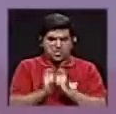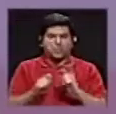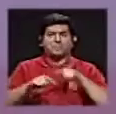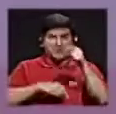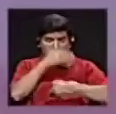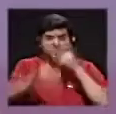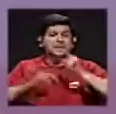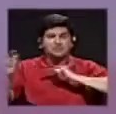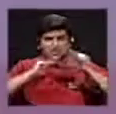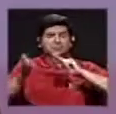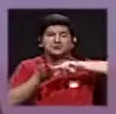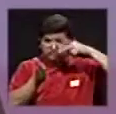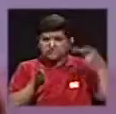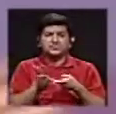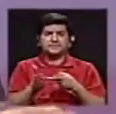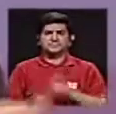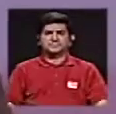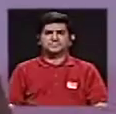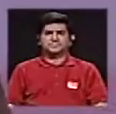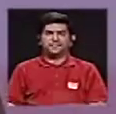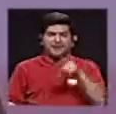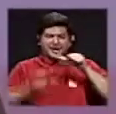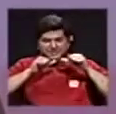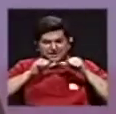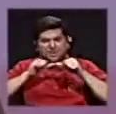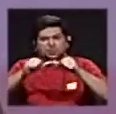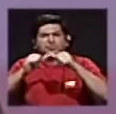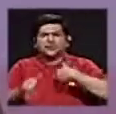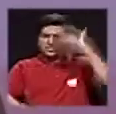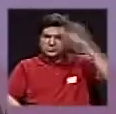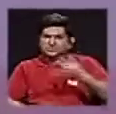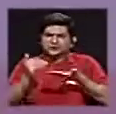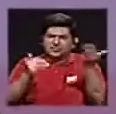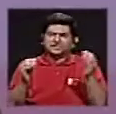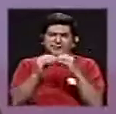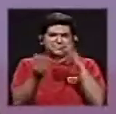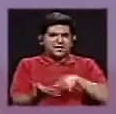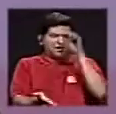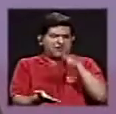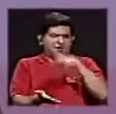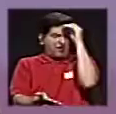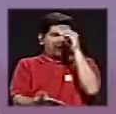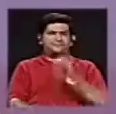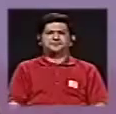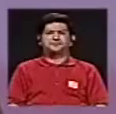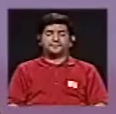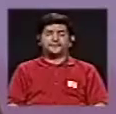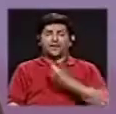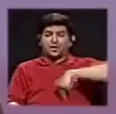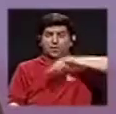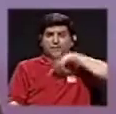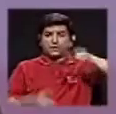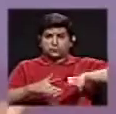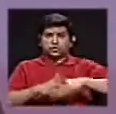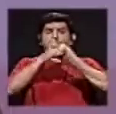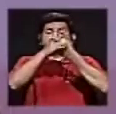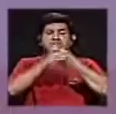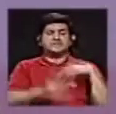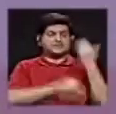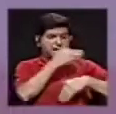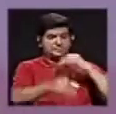proceso de negociación y esa sostenibilidad yo creo que es una de las cosas más aprendidas verdad yo creo que cuando ingresemos a otro